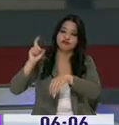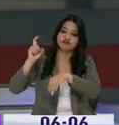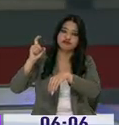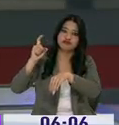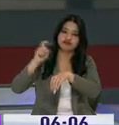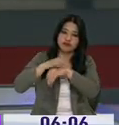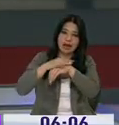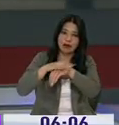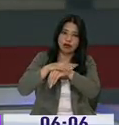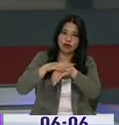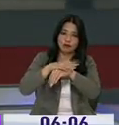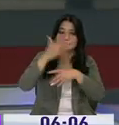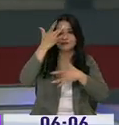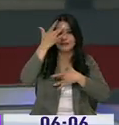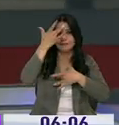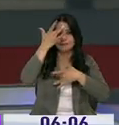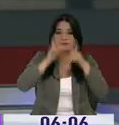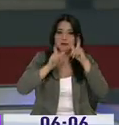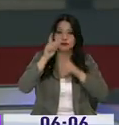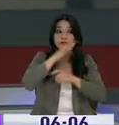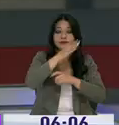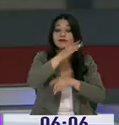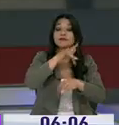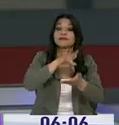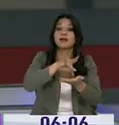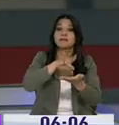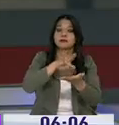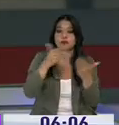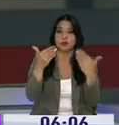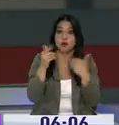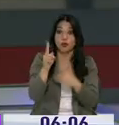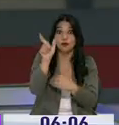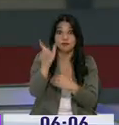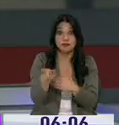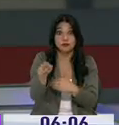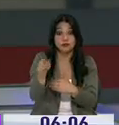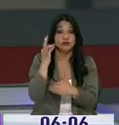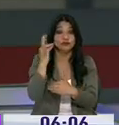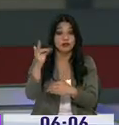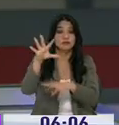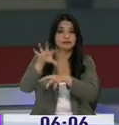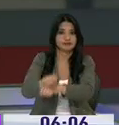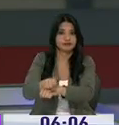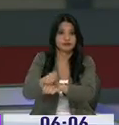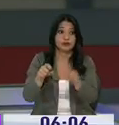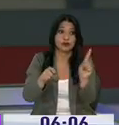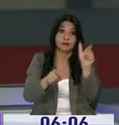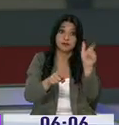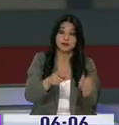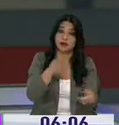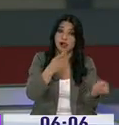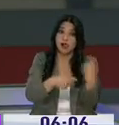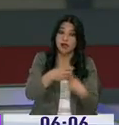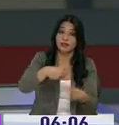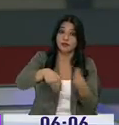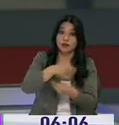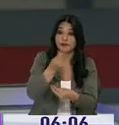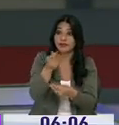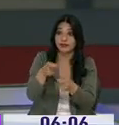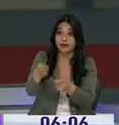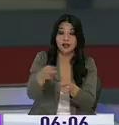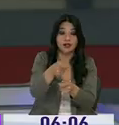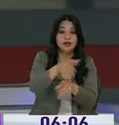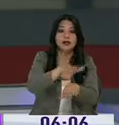farmacias de la ciudad de Guayaquil. El intendente del Guayas detuvo a una mujer mientras que un distribuidor que tuvo que devolver dinero a los clientes